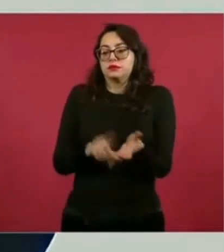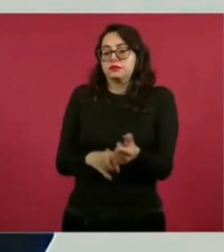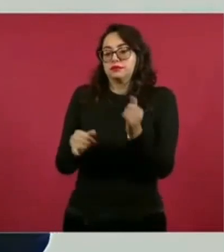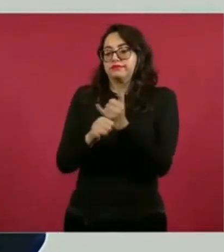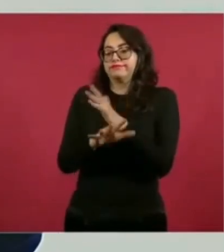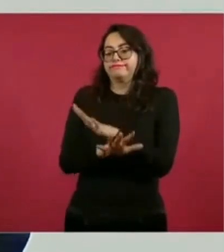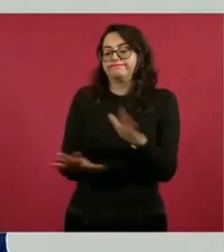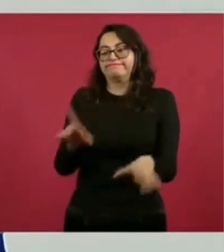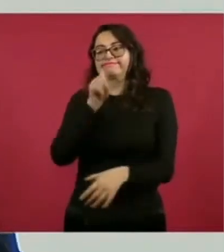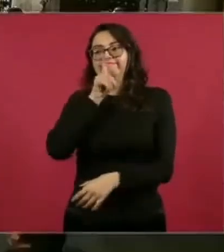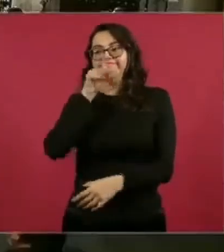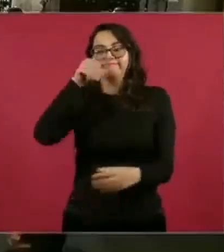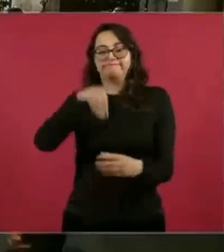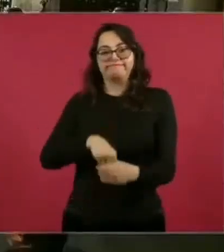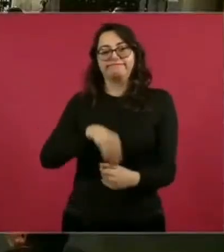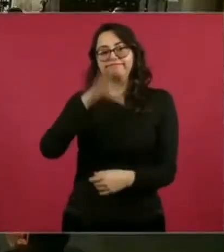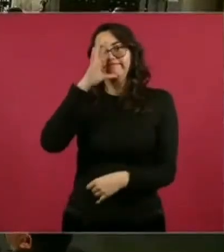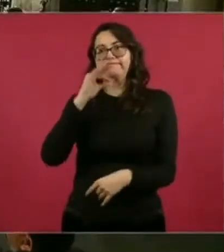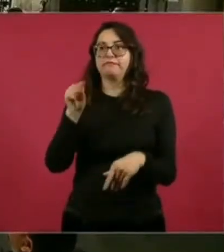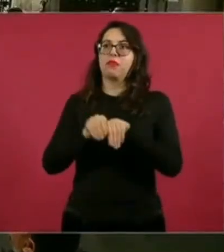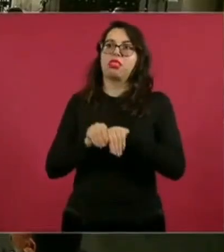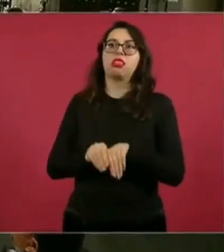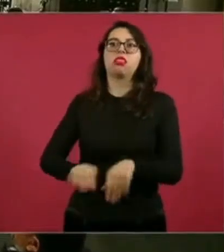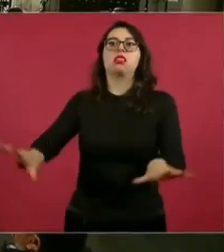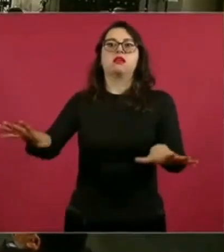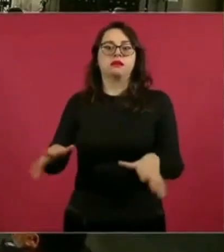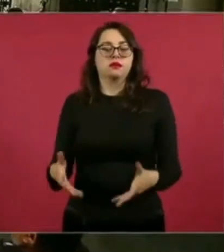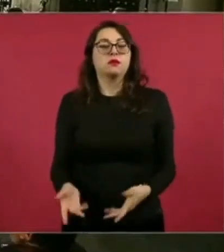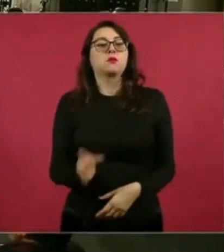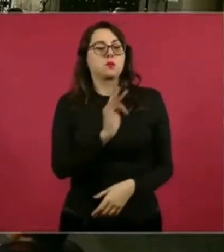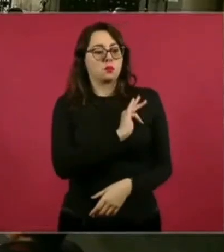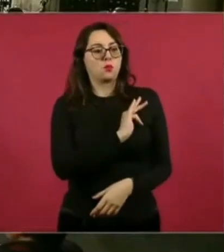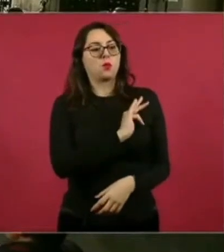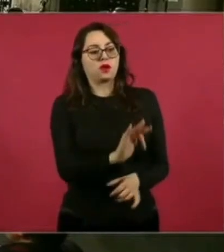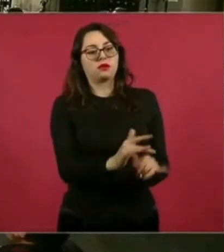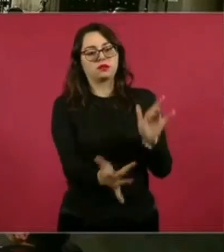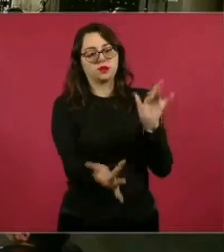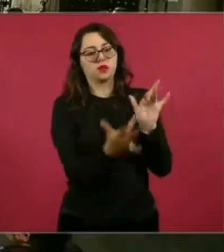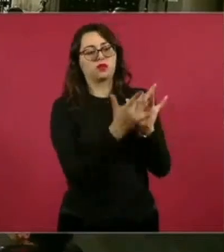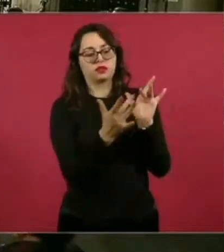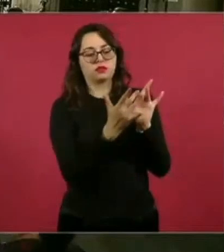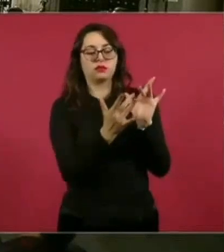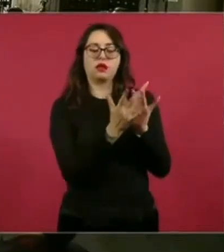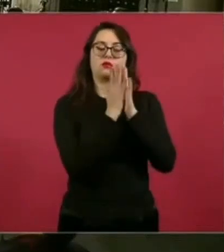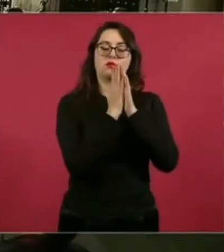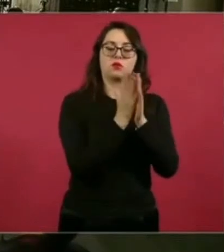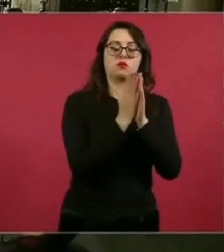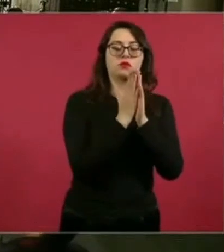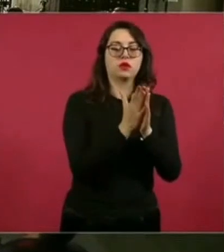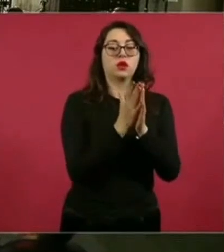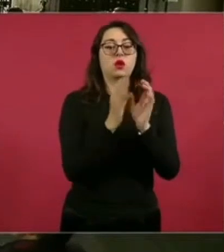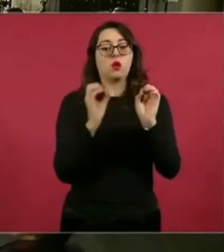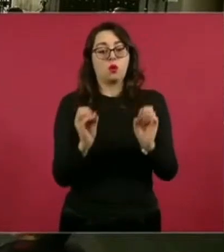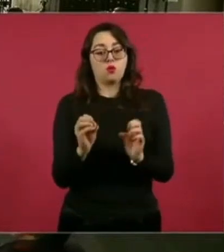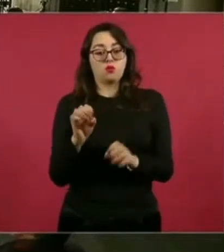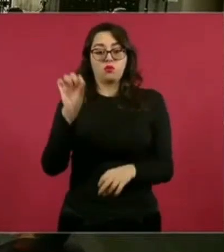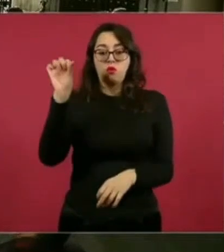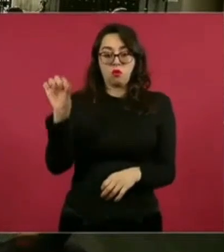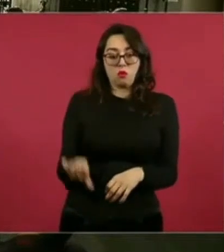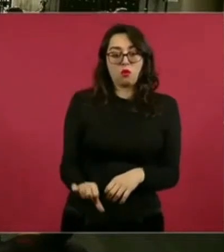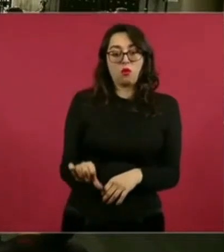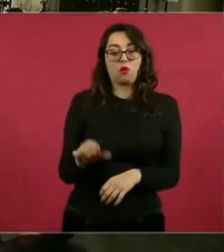información personal, pues pueden acercarse con nosotros a través de los medios que les hemos señalado o al